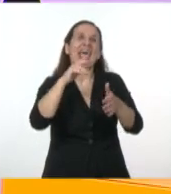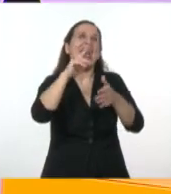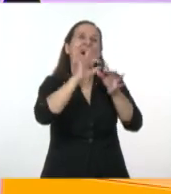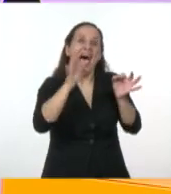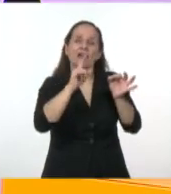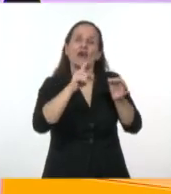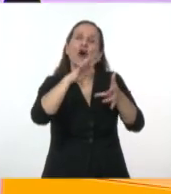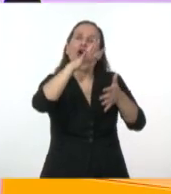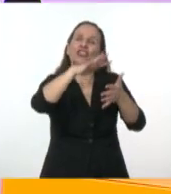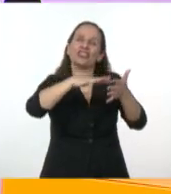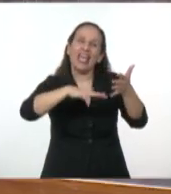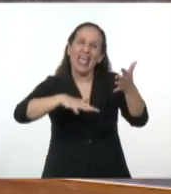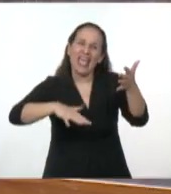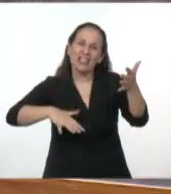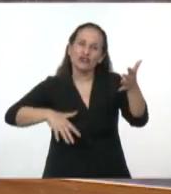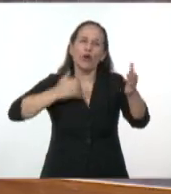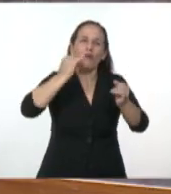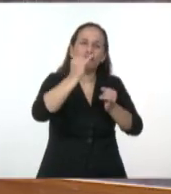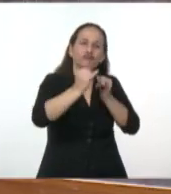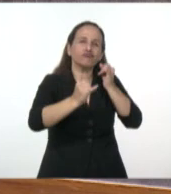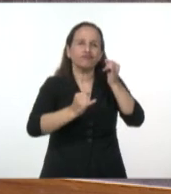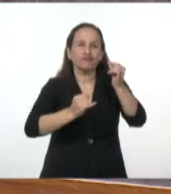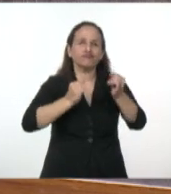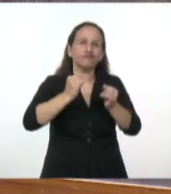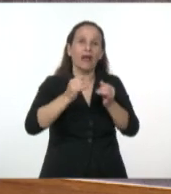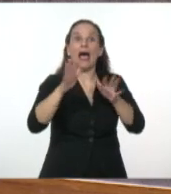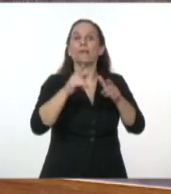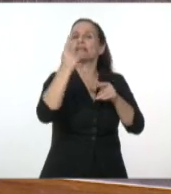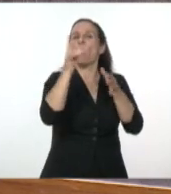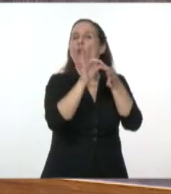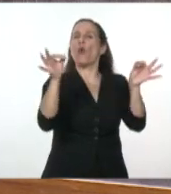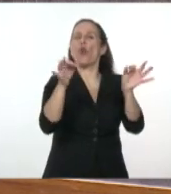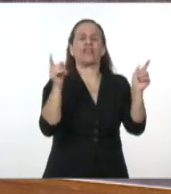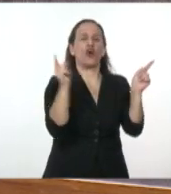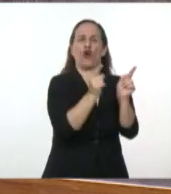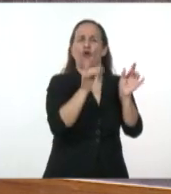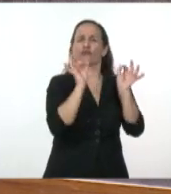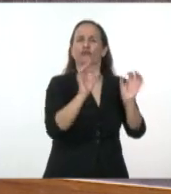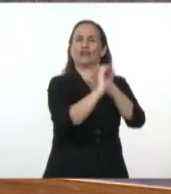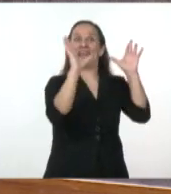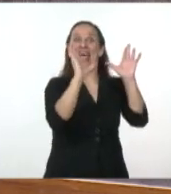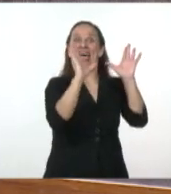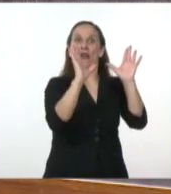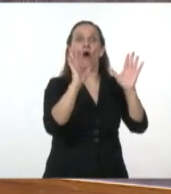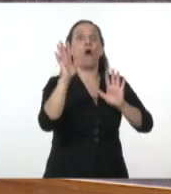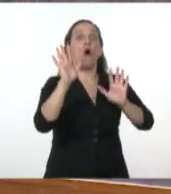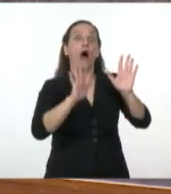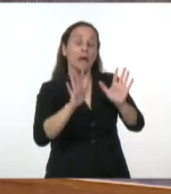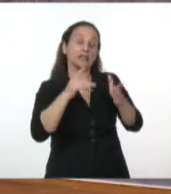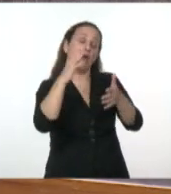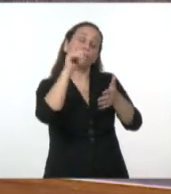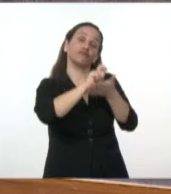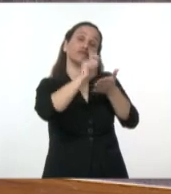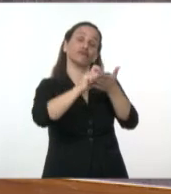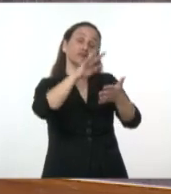a lo largo del texto. Es decir, que a veces aparece como un enunciado, una oración concreta, o la deducimos a través